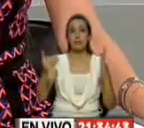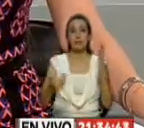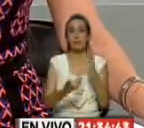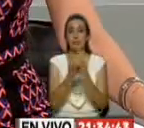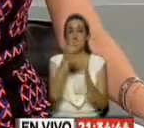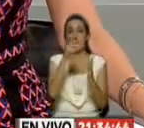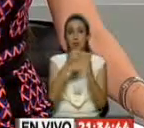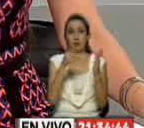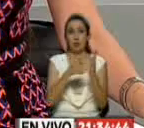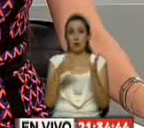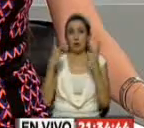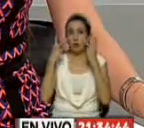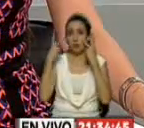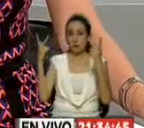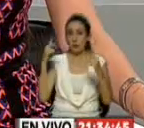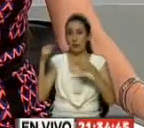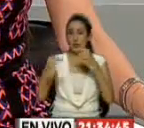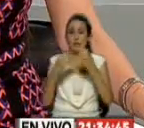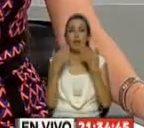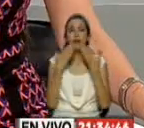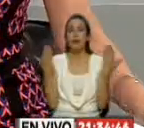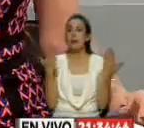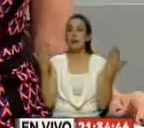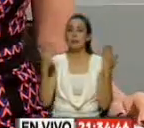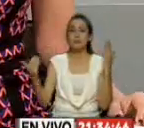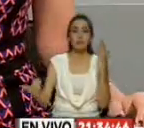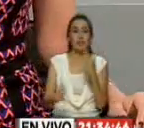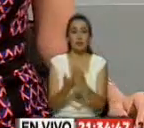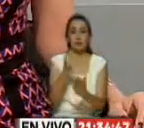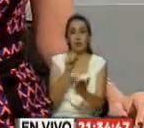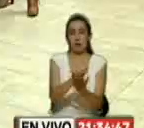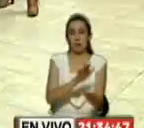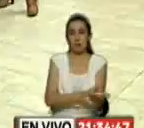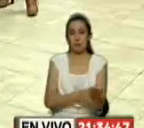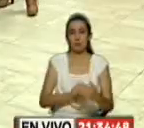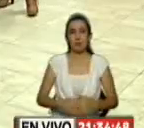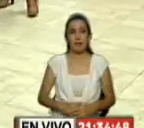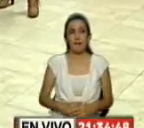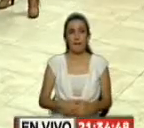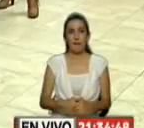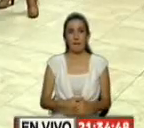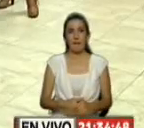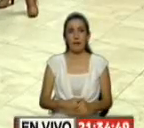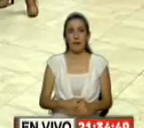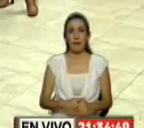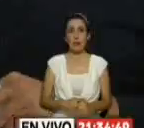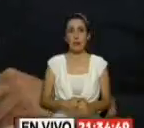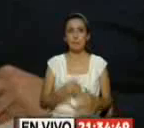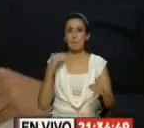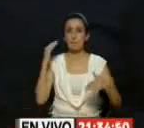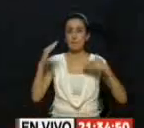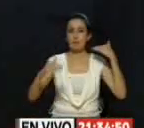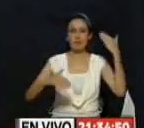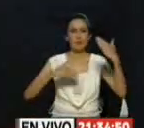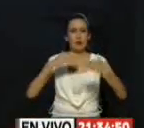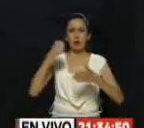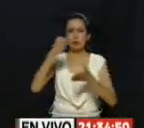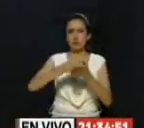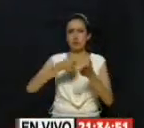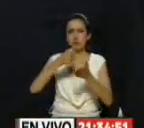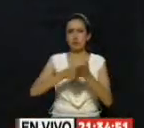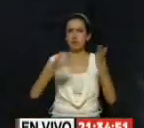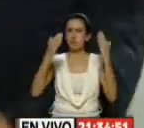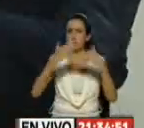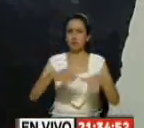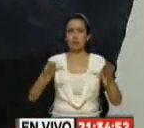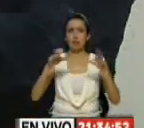programas. Veamos juntos de lo que se trata esta nueva propuesta. Fueron jornadas de trabajo duro las que